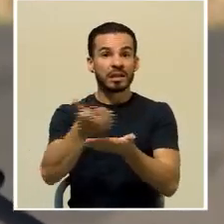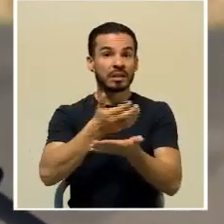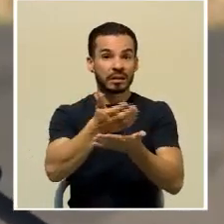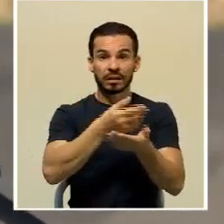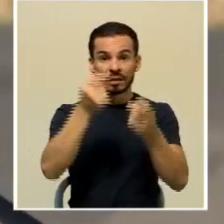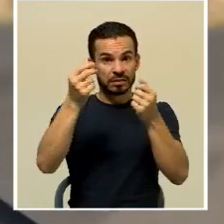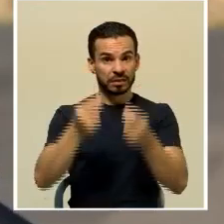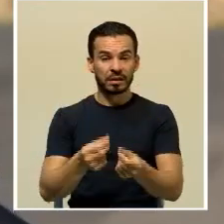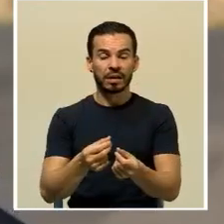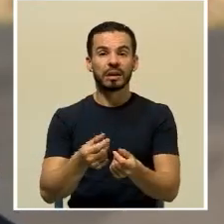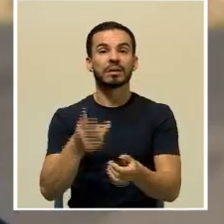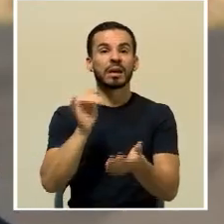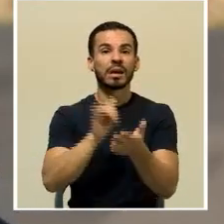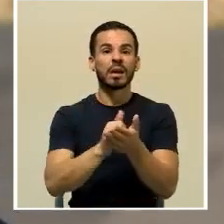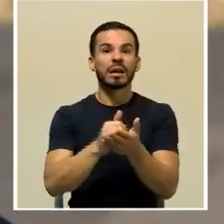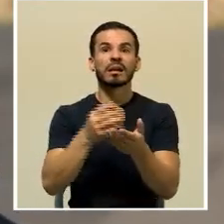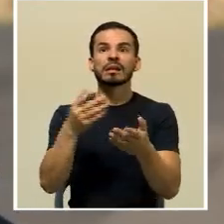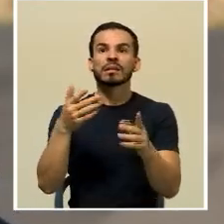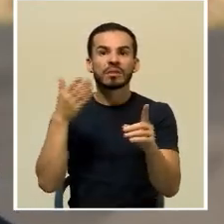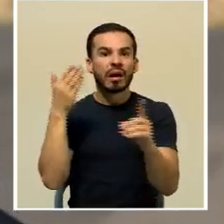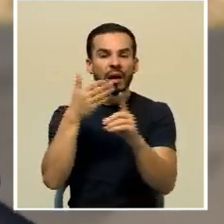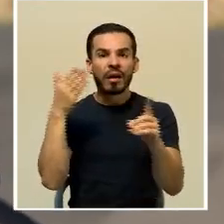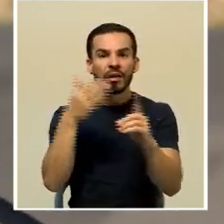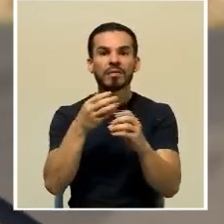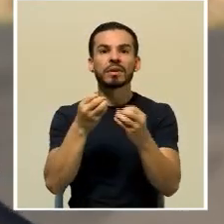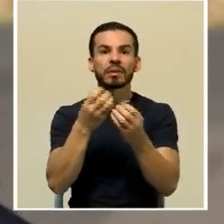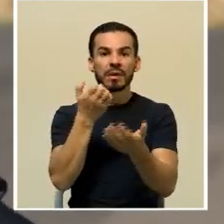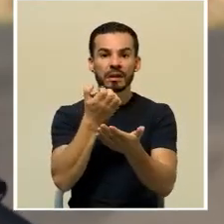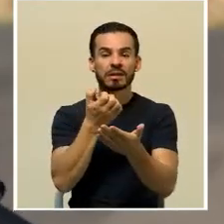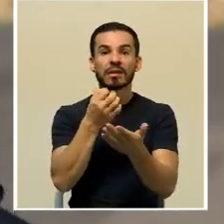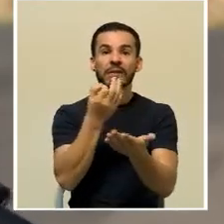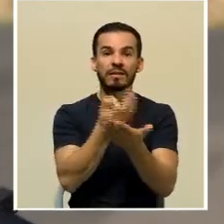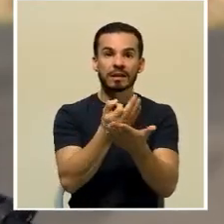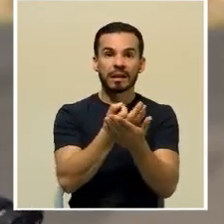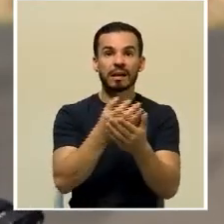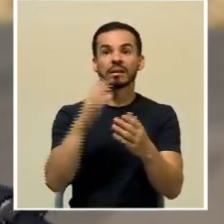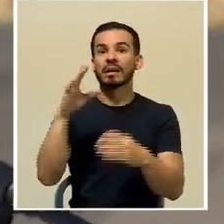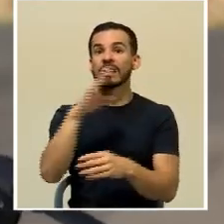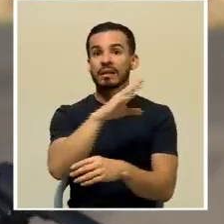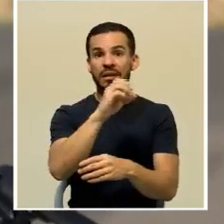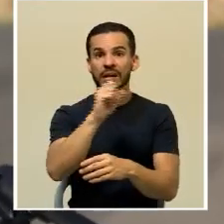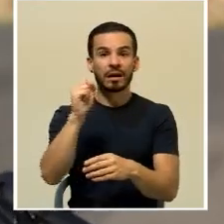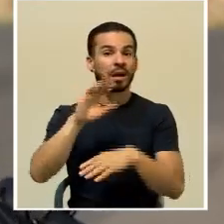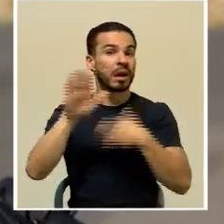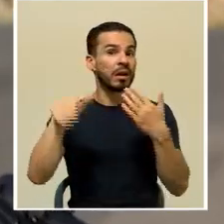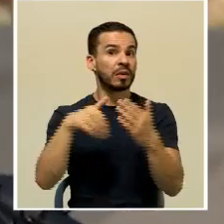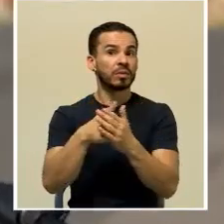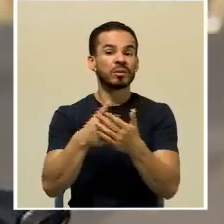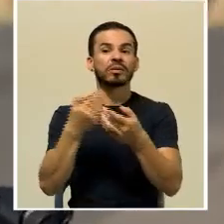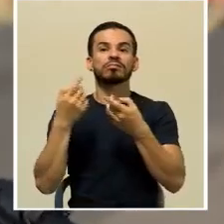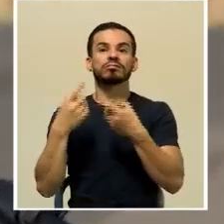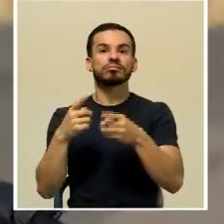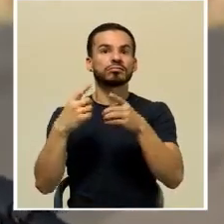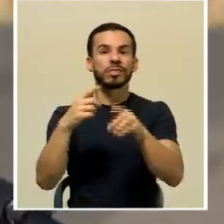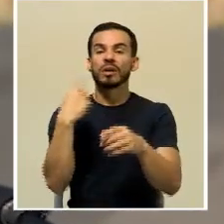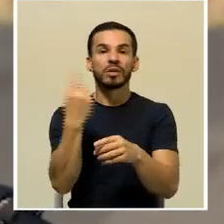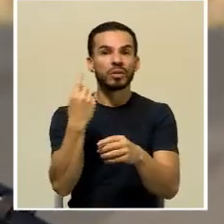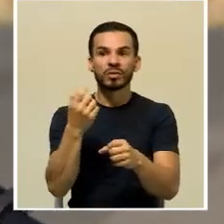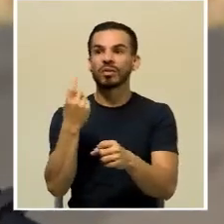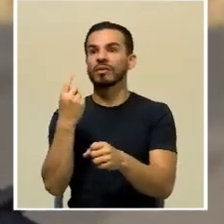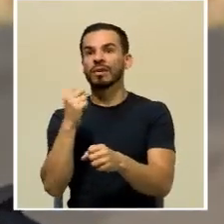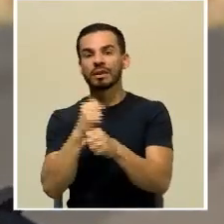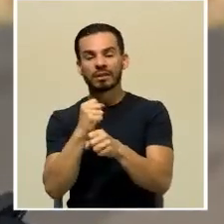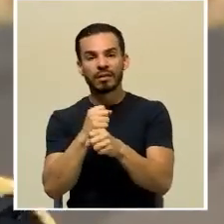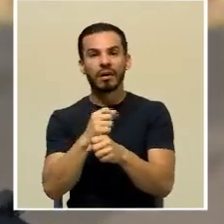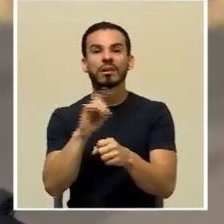ingresos. Eso va a venir a erosionar fuertemente las finanzas de la caja, con todo lo que ha venido sucediendo, no solamente el